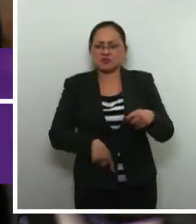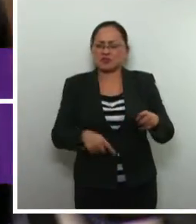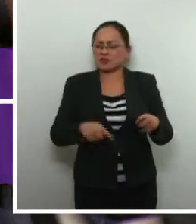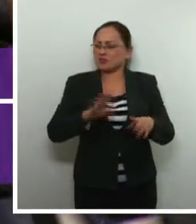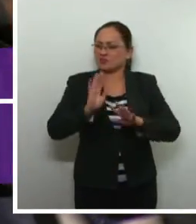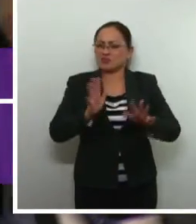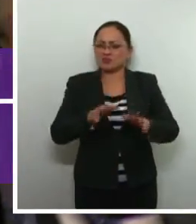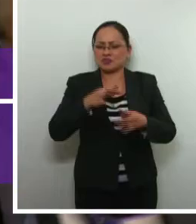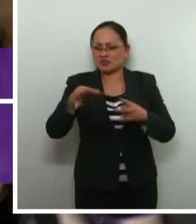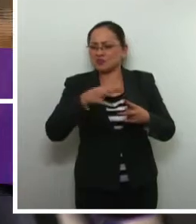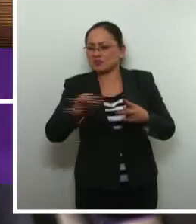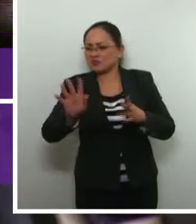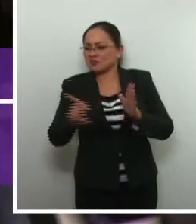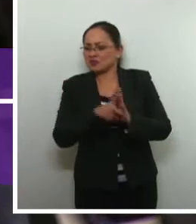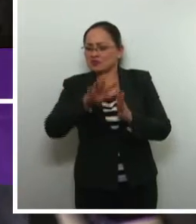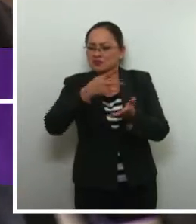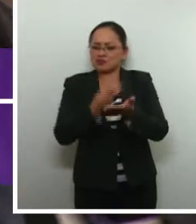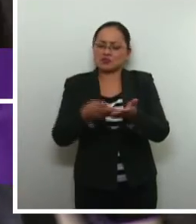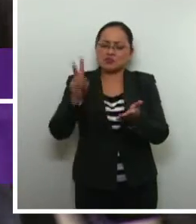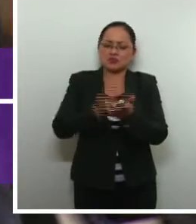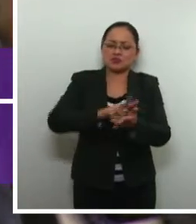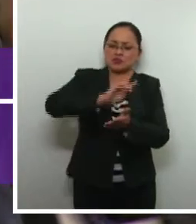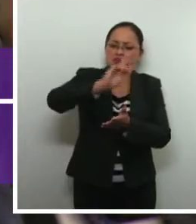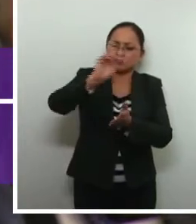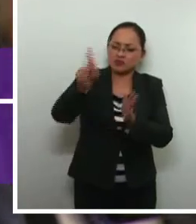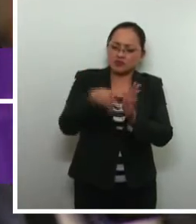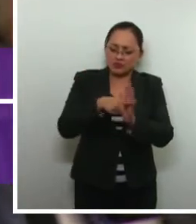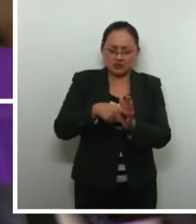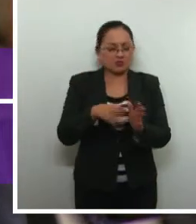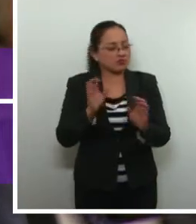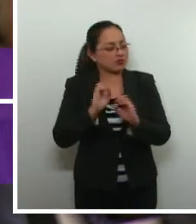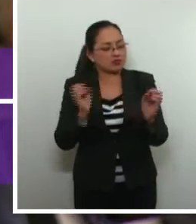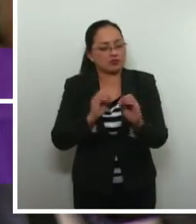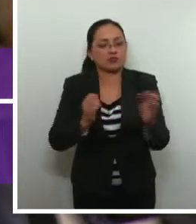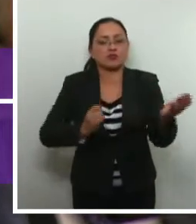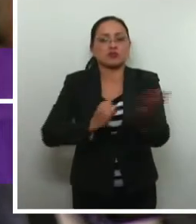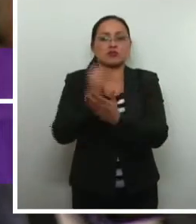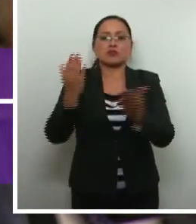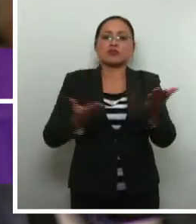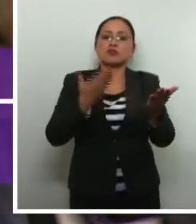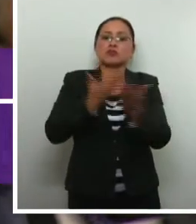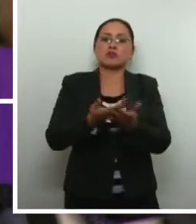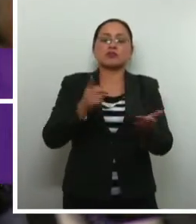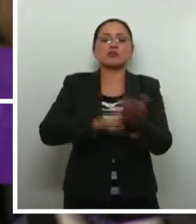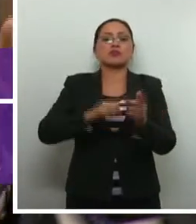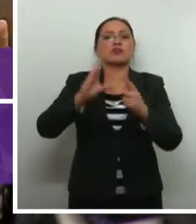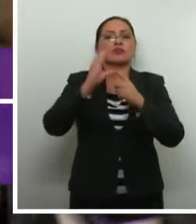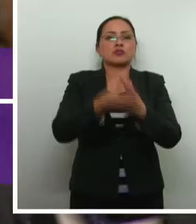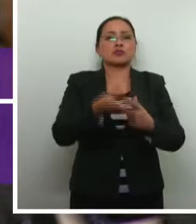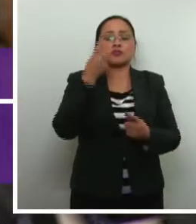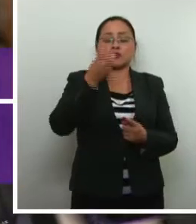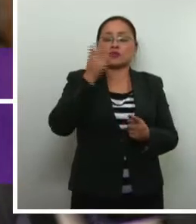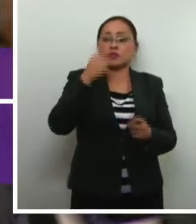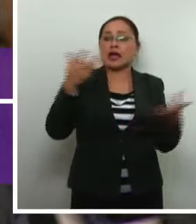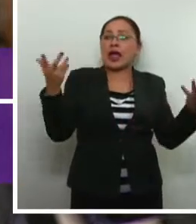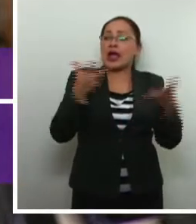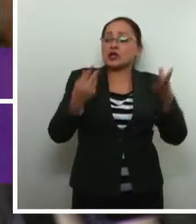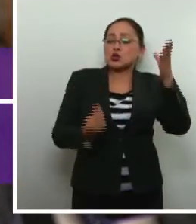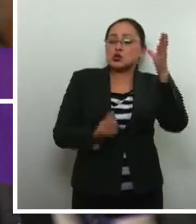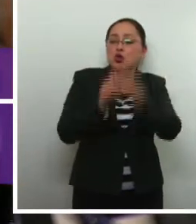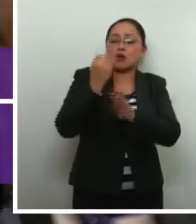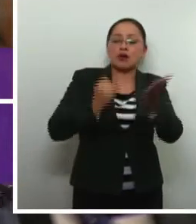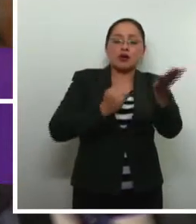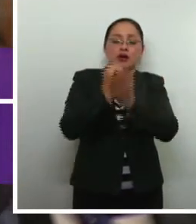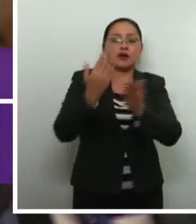es reserva sobre la reserva. Cuando está redictaminando las comisiones, están haciendo eso, generando un nuevo